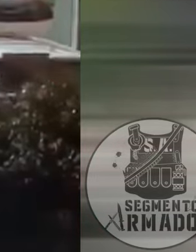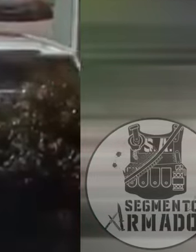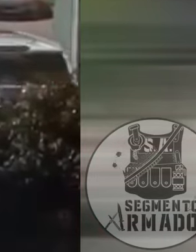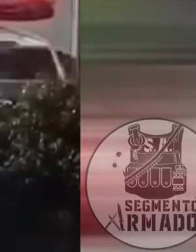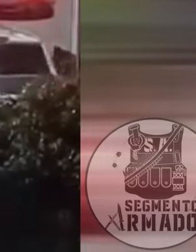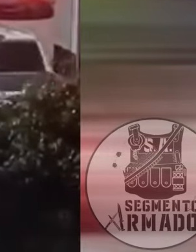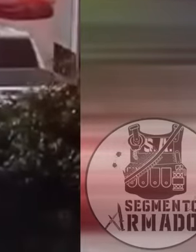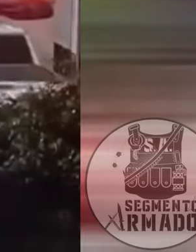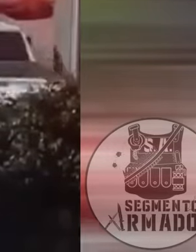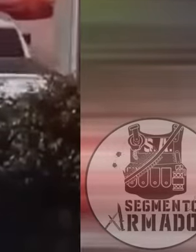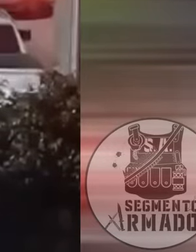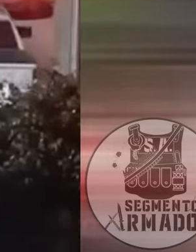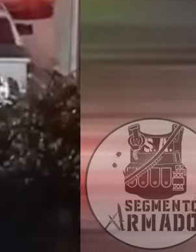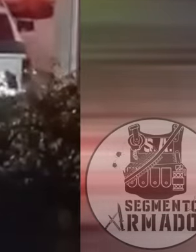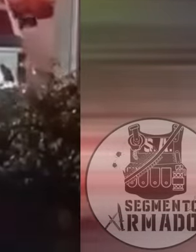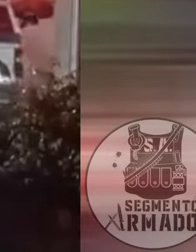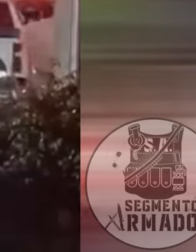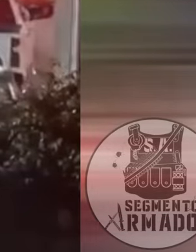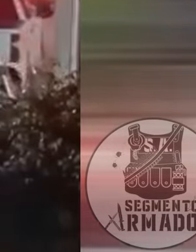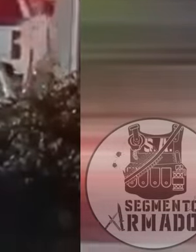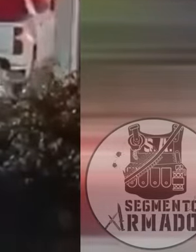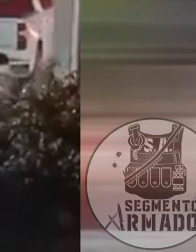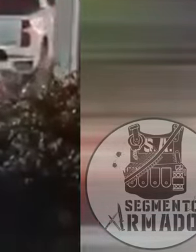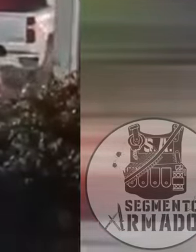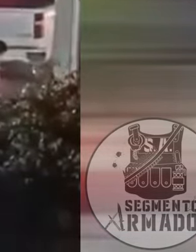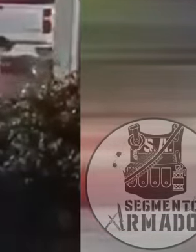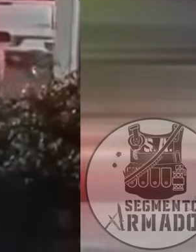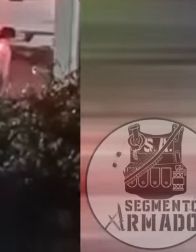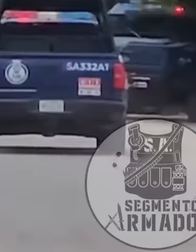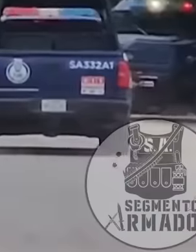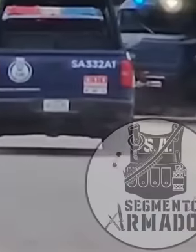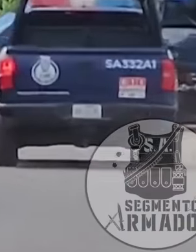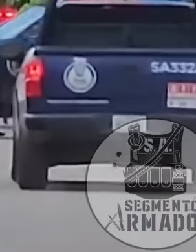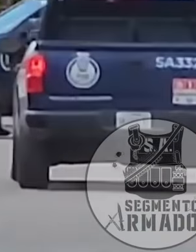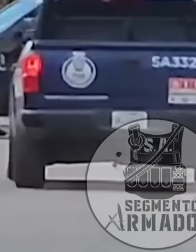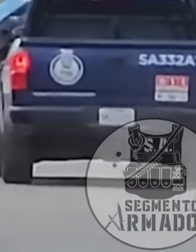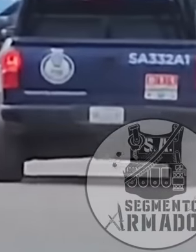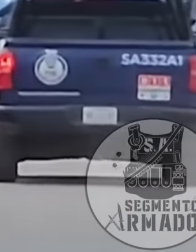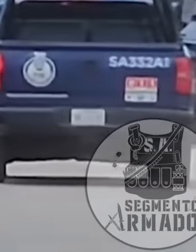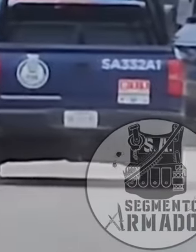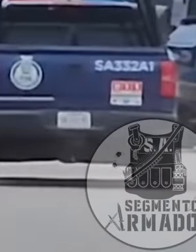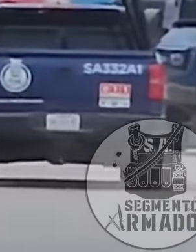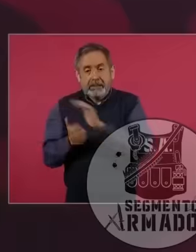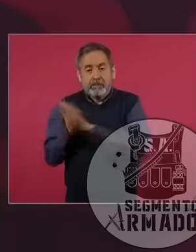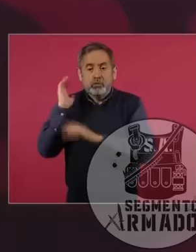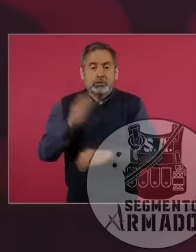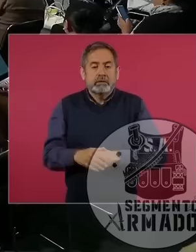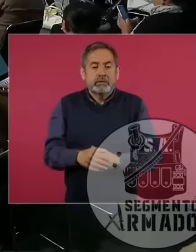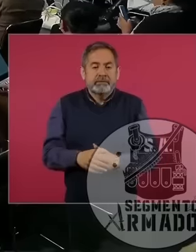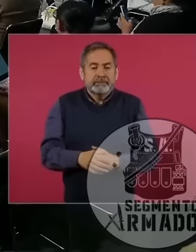hablado del tema sobre Sinaloa y la evidente falta de seguridad que posee el estado. Y esto fue lo que dijo.